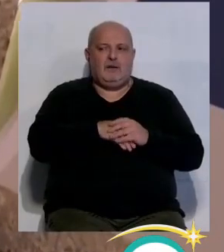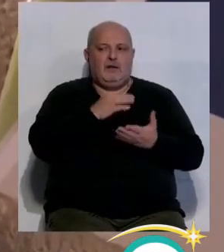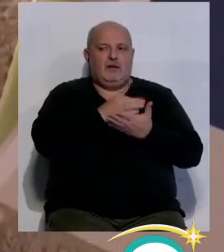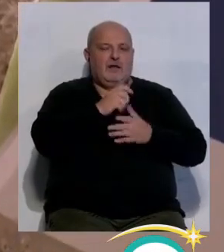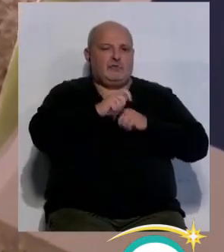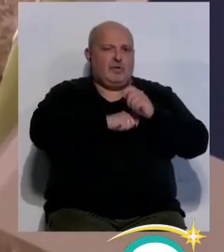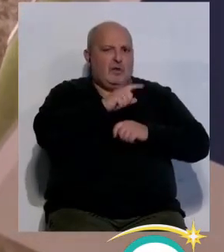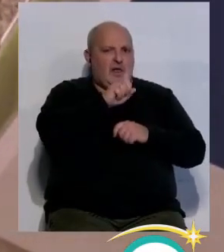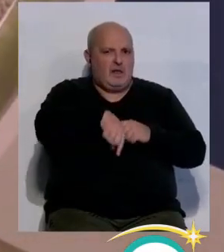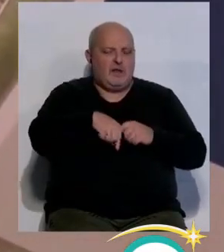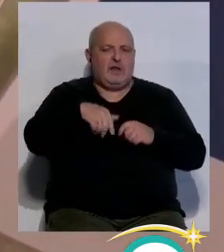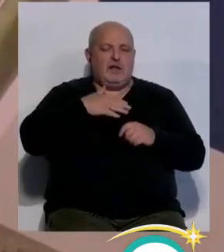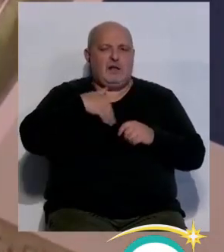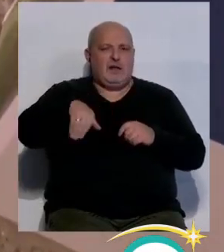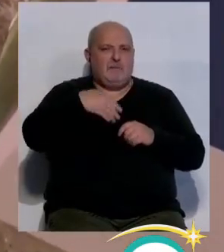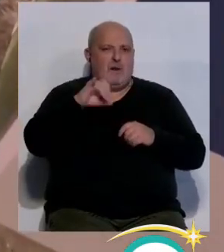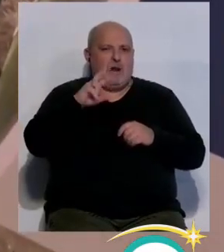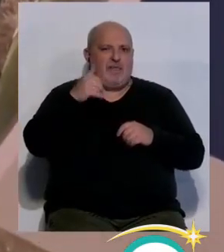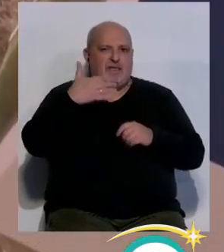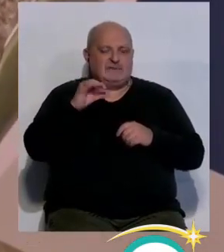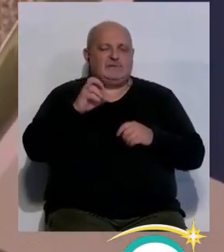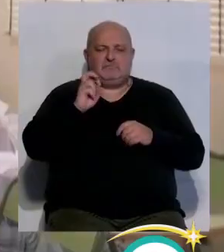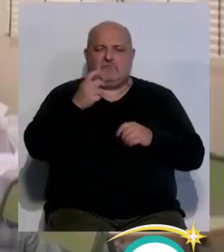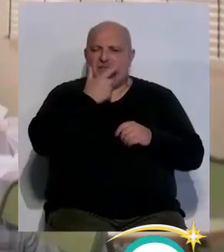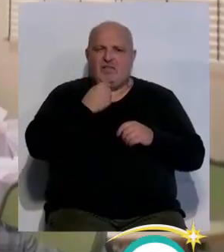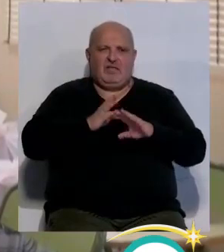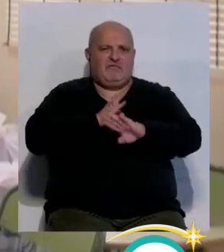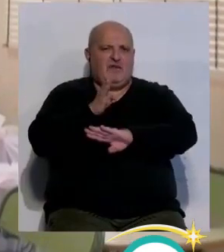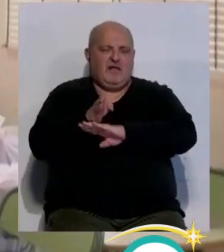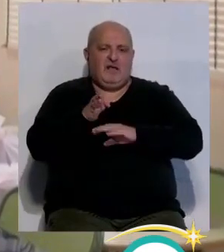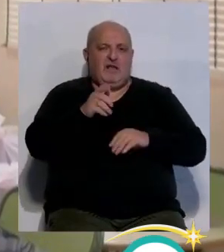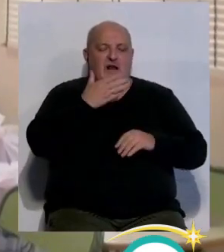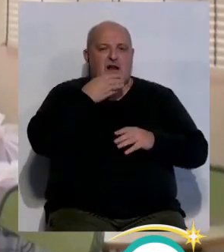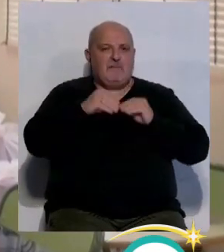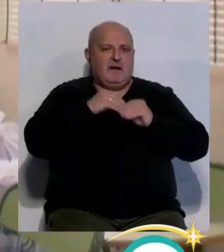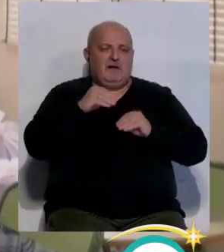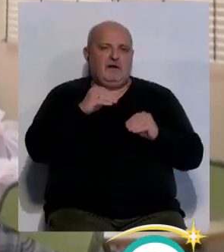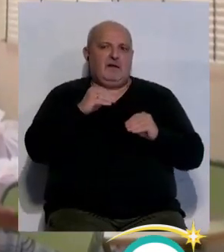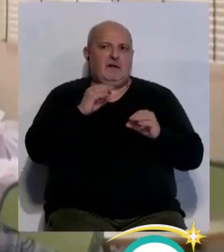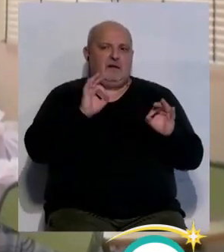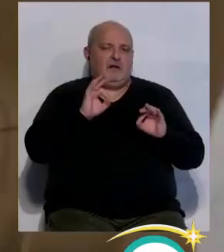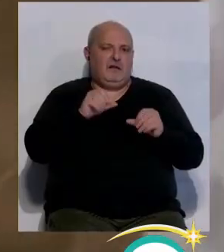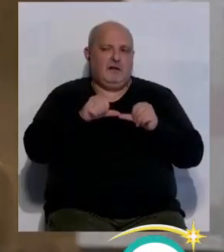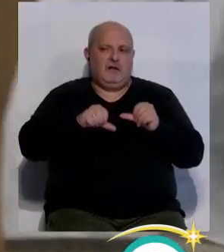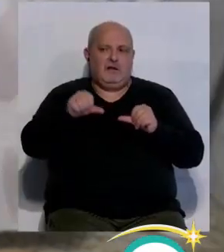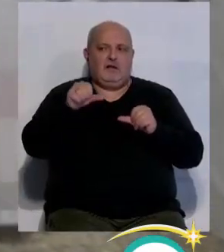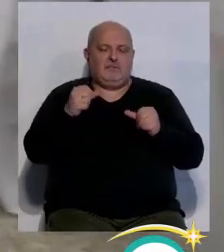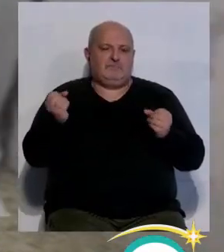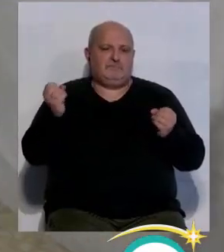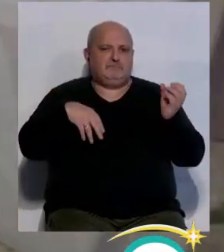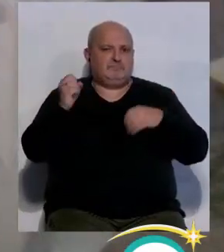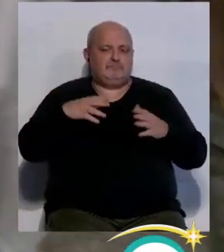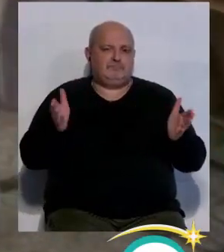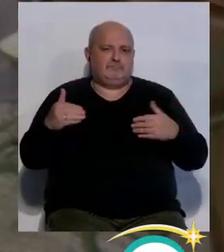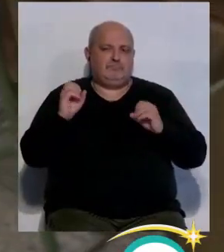de la asociación, en la calle Manuel Recé, y lo van a tener facilísimo para que los reyes puedan hacer acopio de todos los